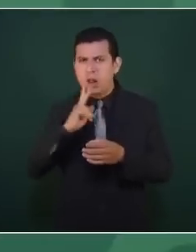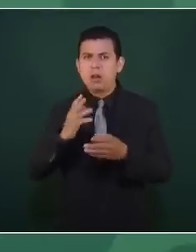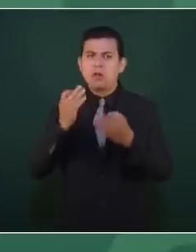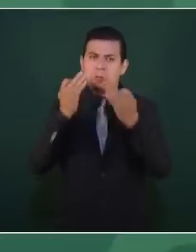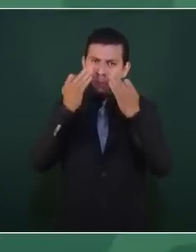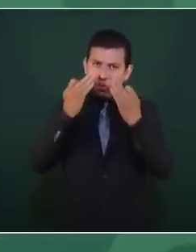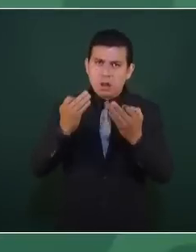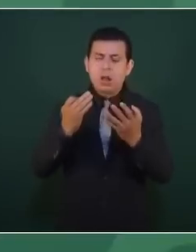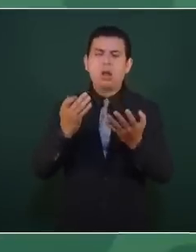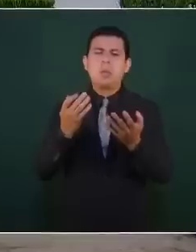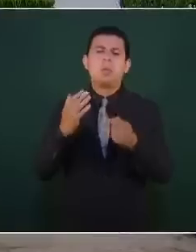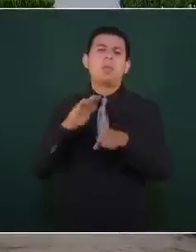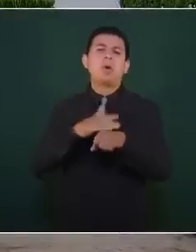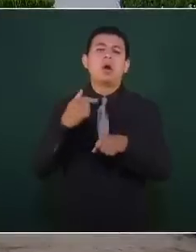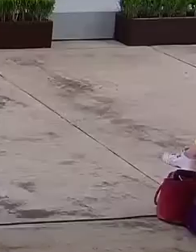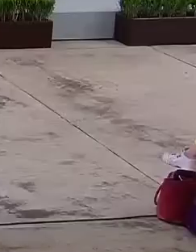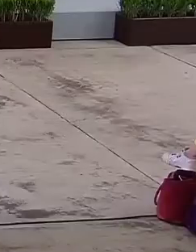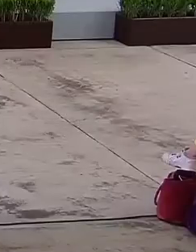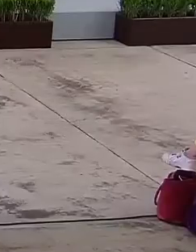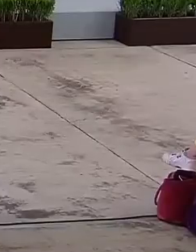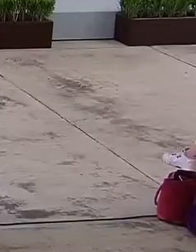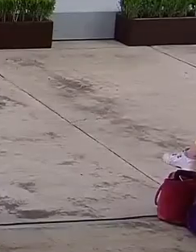se actúe con